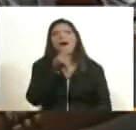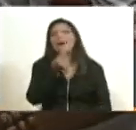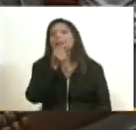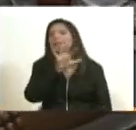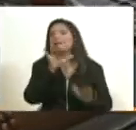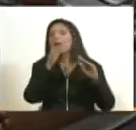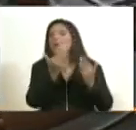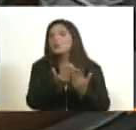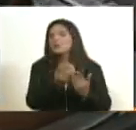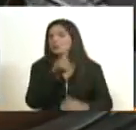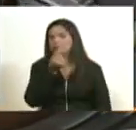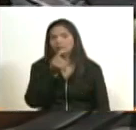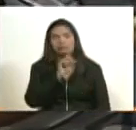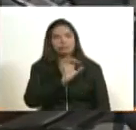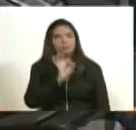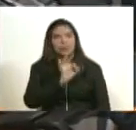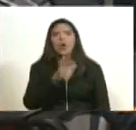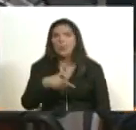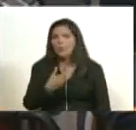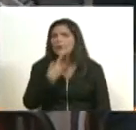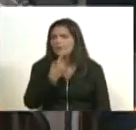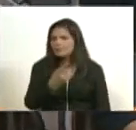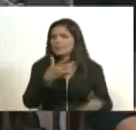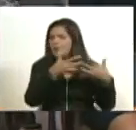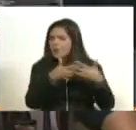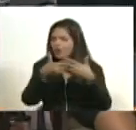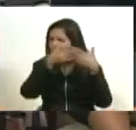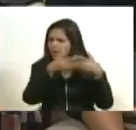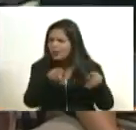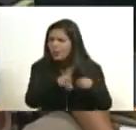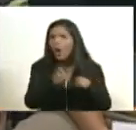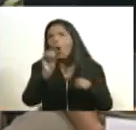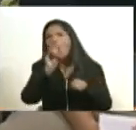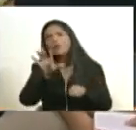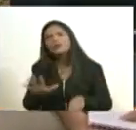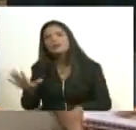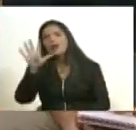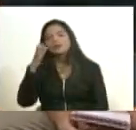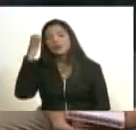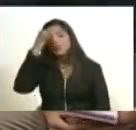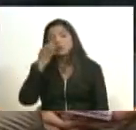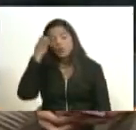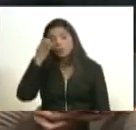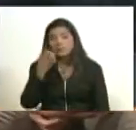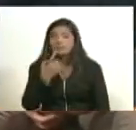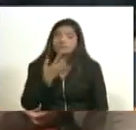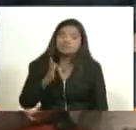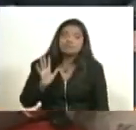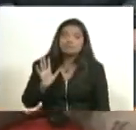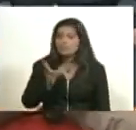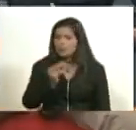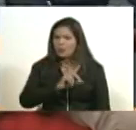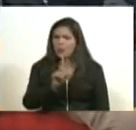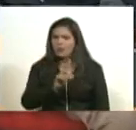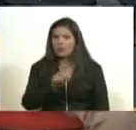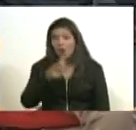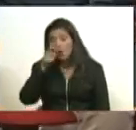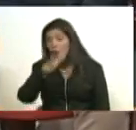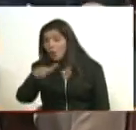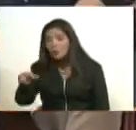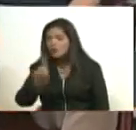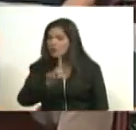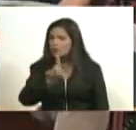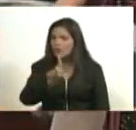mundo. ¿Puede decir eso los Estados Unidos o el resto de Europa? Digo yo, no. Y no digo los pueblos, las